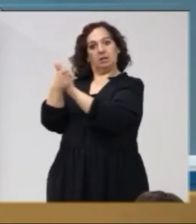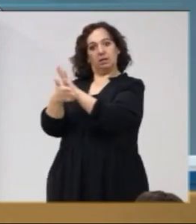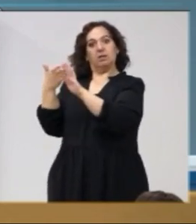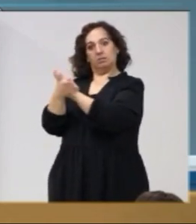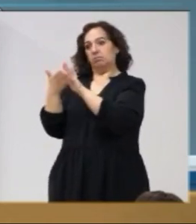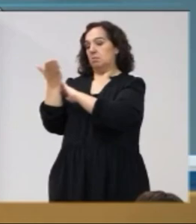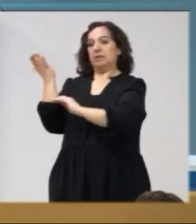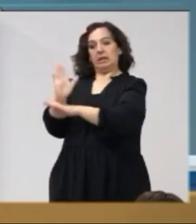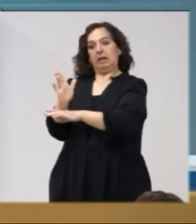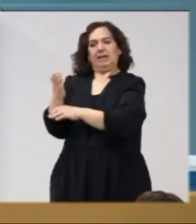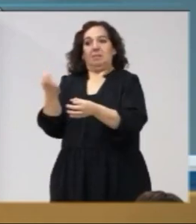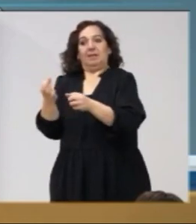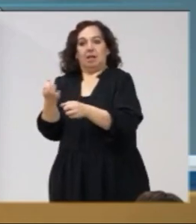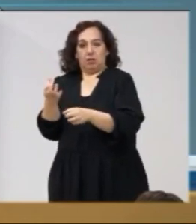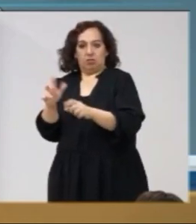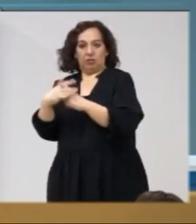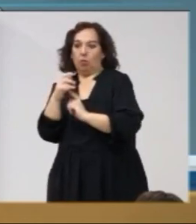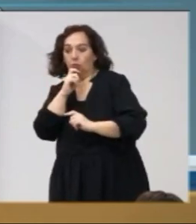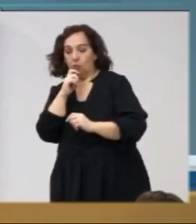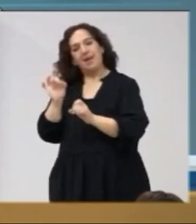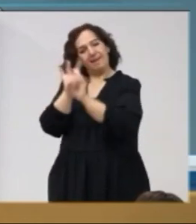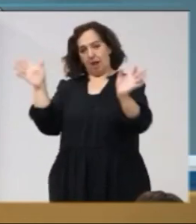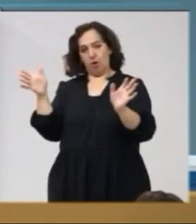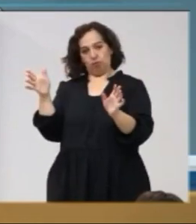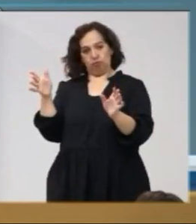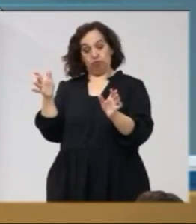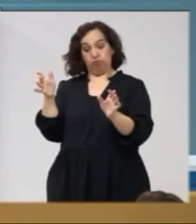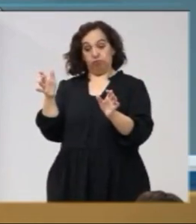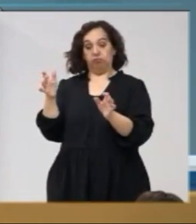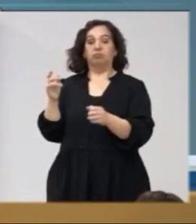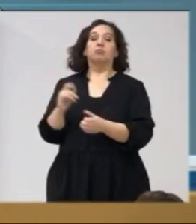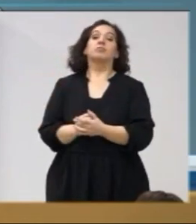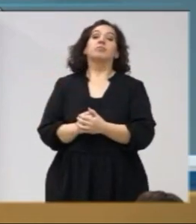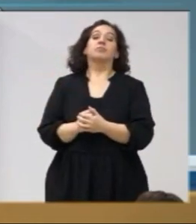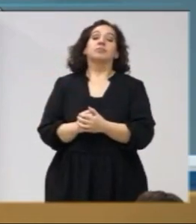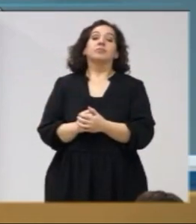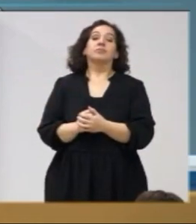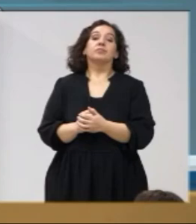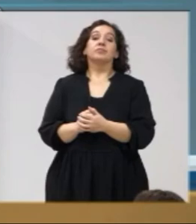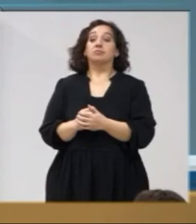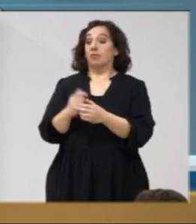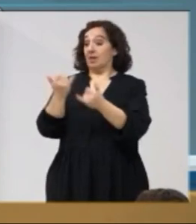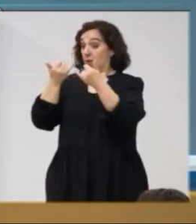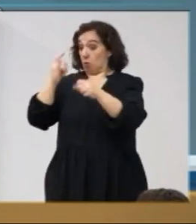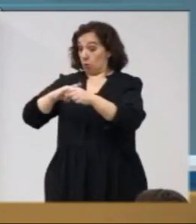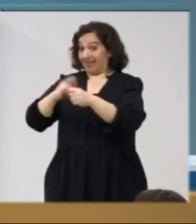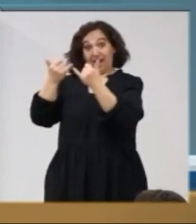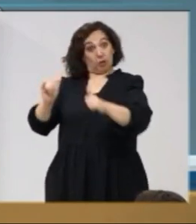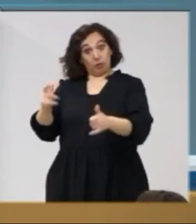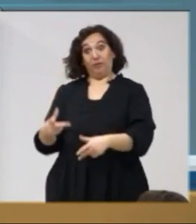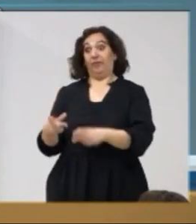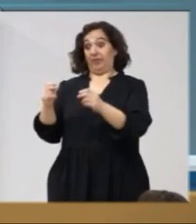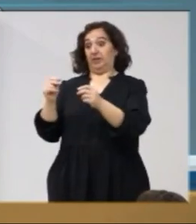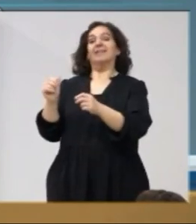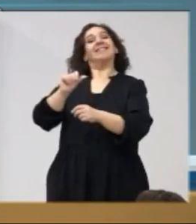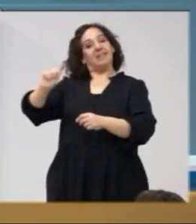pasado, para dejar las cosas claras. Pasado ese acto del lunes, la semana